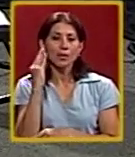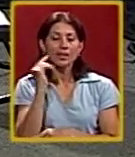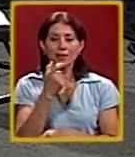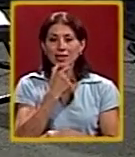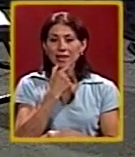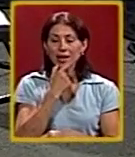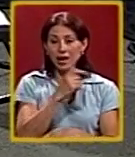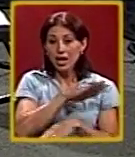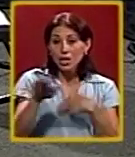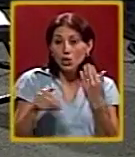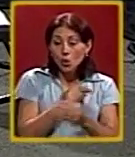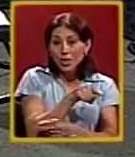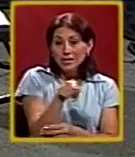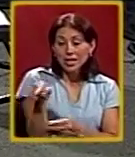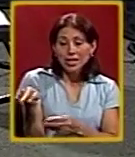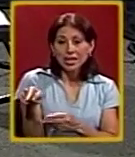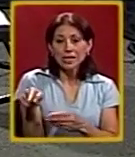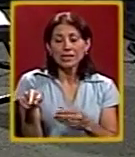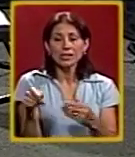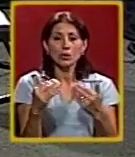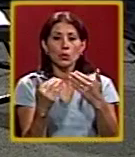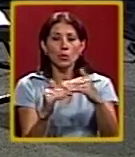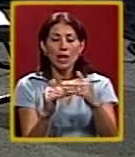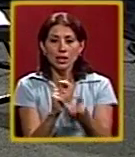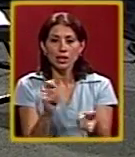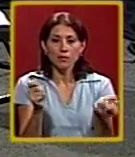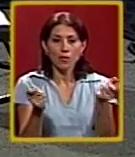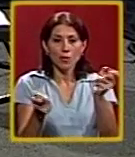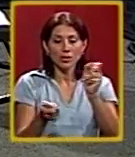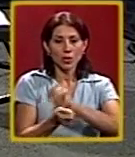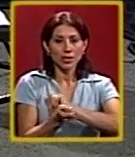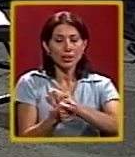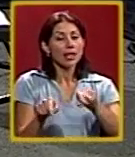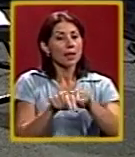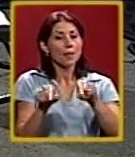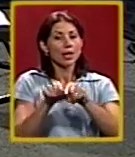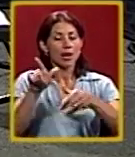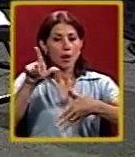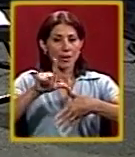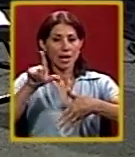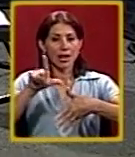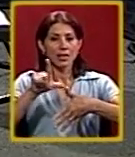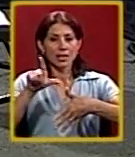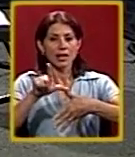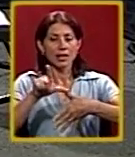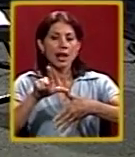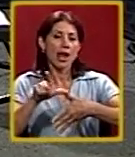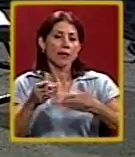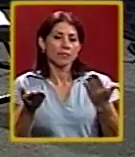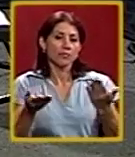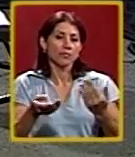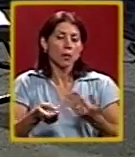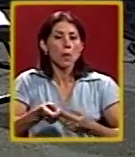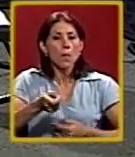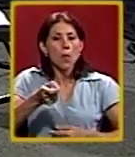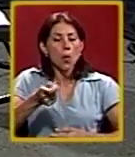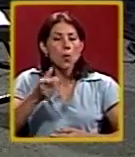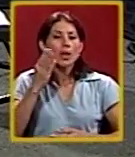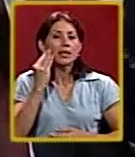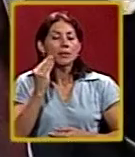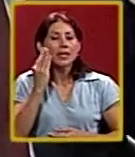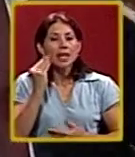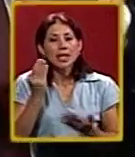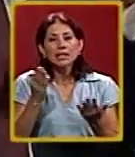ellas sujetas a transformaciones, por un lado. En América Latina, pues un poco la experiencia, digamos, en México de